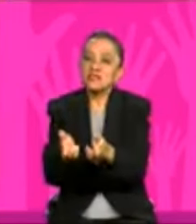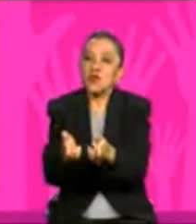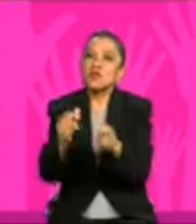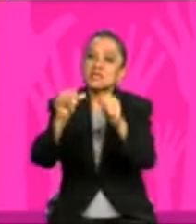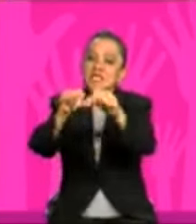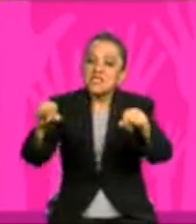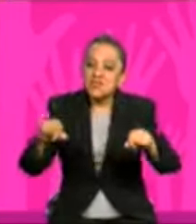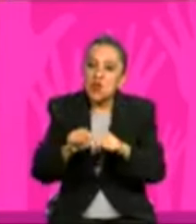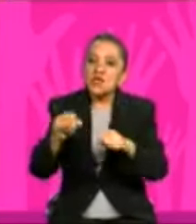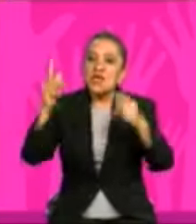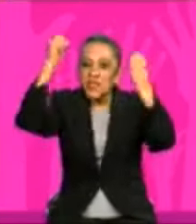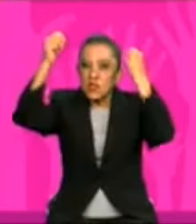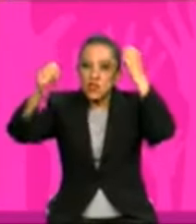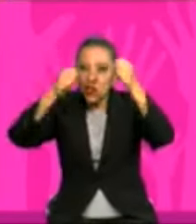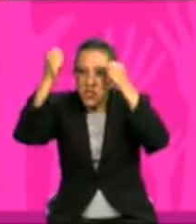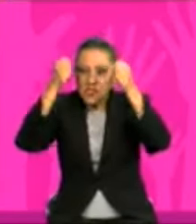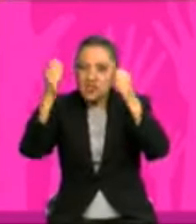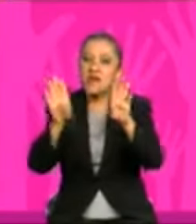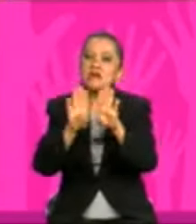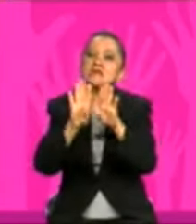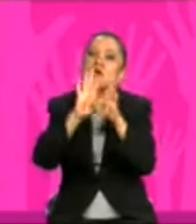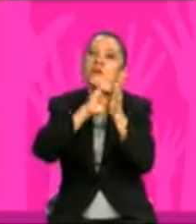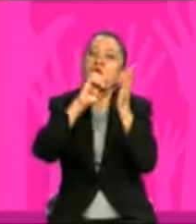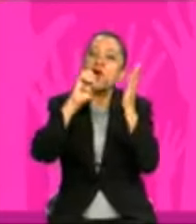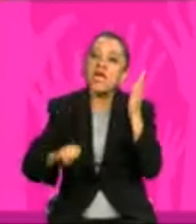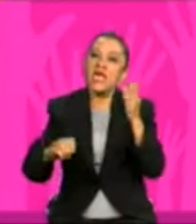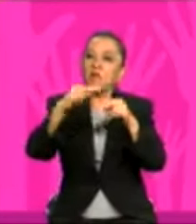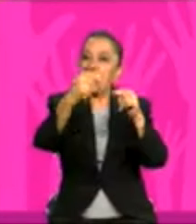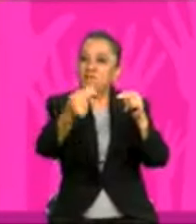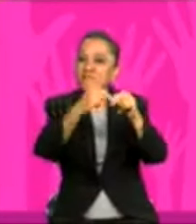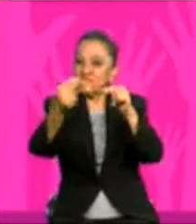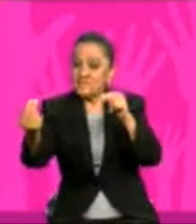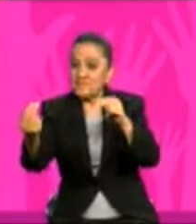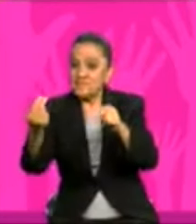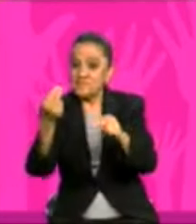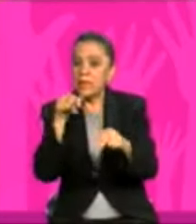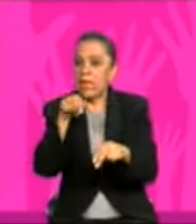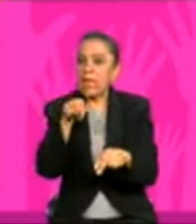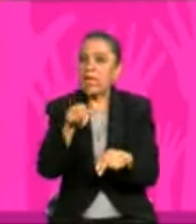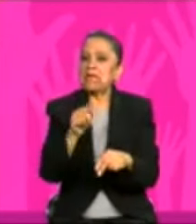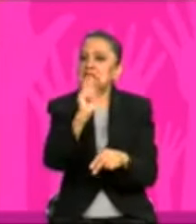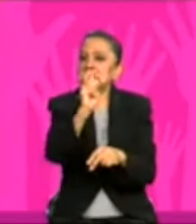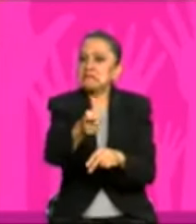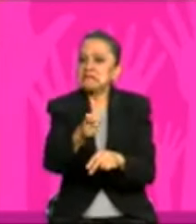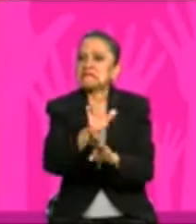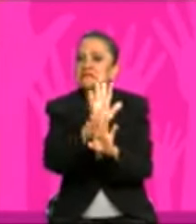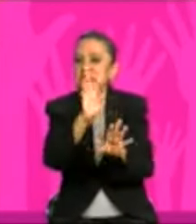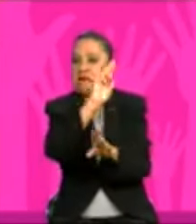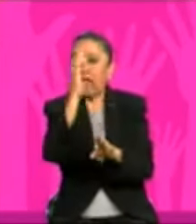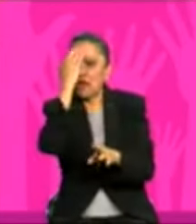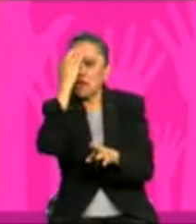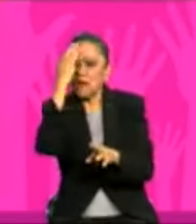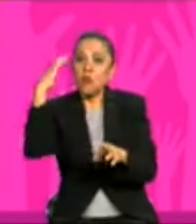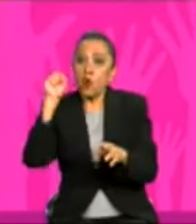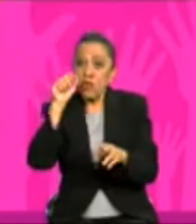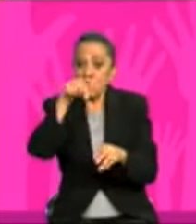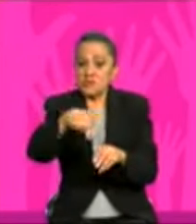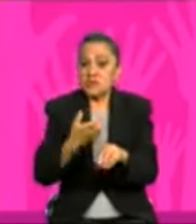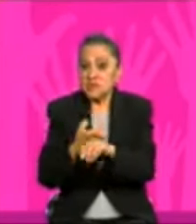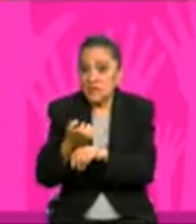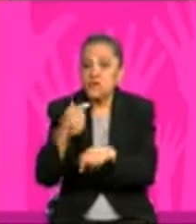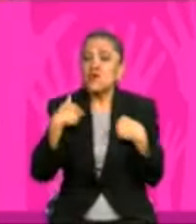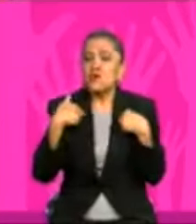turísticas específicas, como por ejemplo los balnearios, que son un ícono de nuestro estado. Yo he impulsado